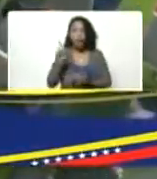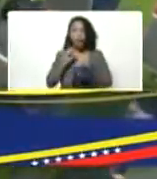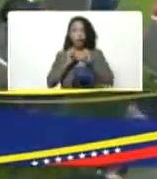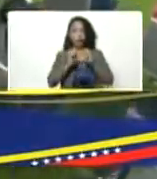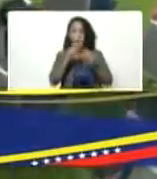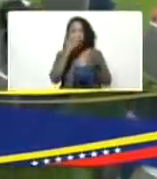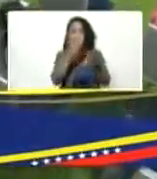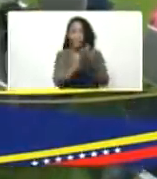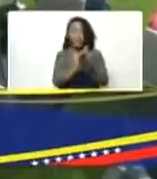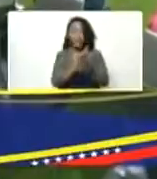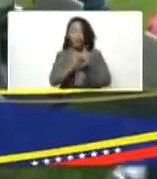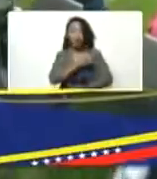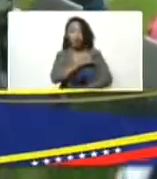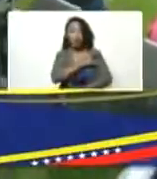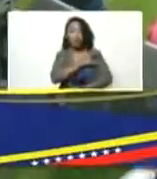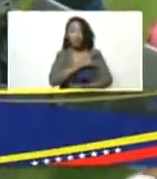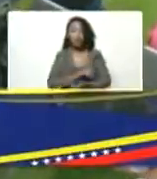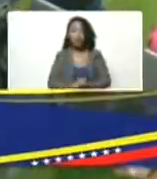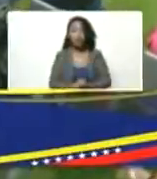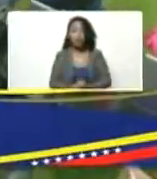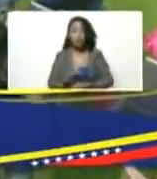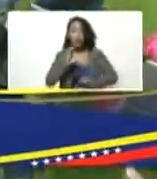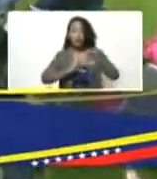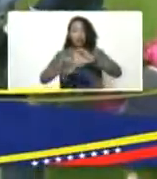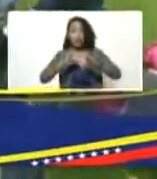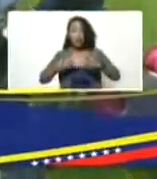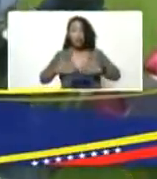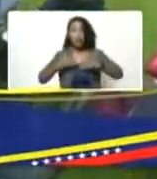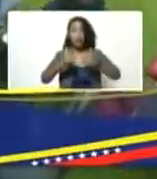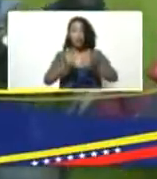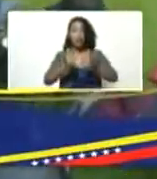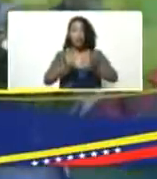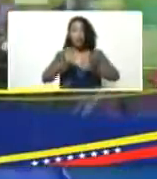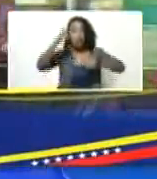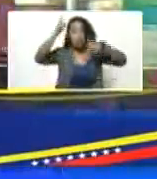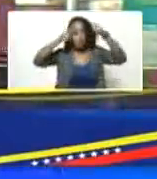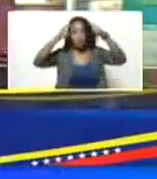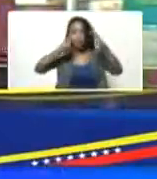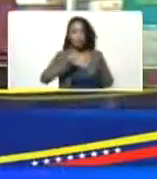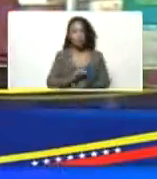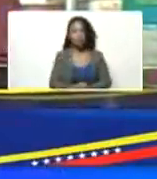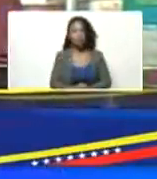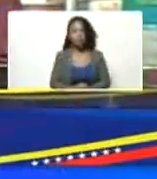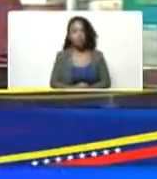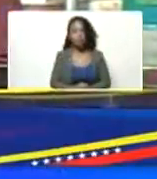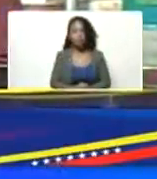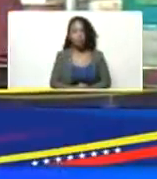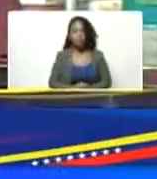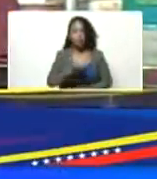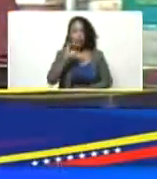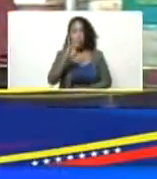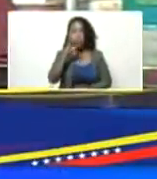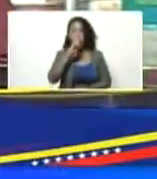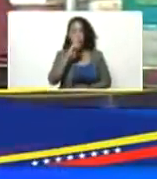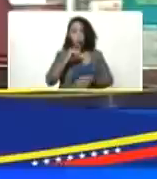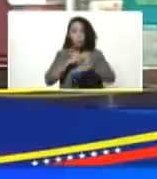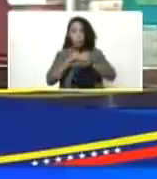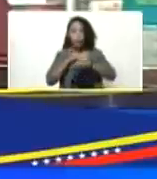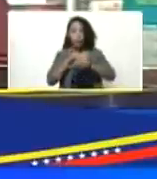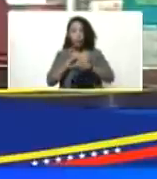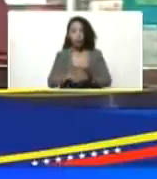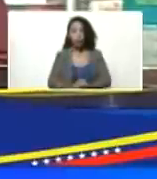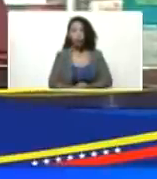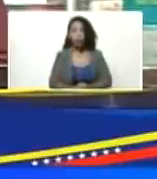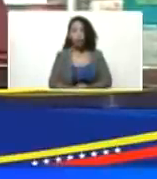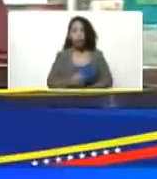al frente de la Universidad de las Ciencias de la Salud, Hugo Chávez. Tuvo 4 años de ministro y